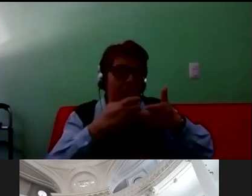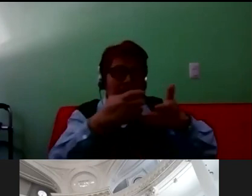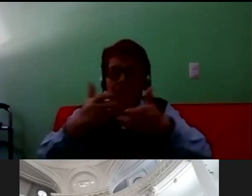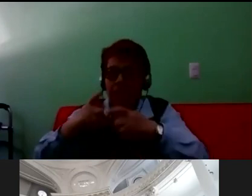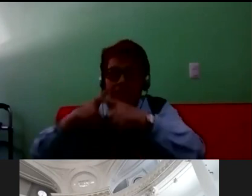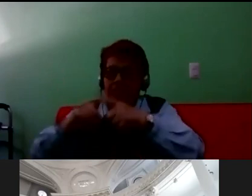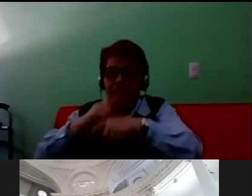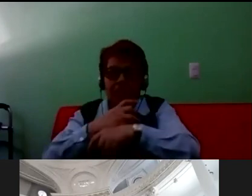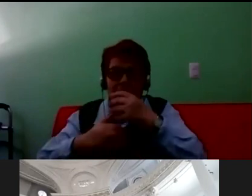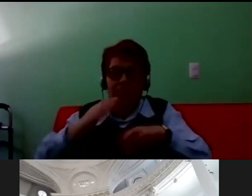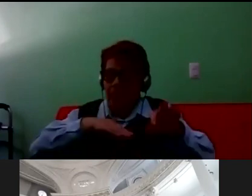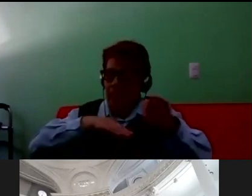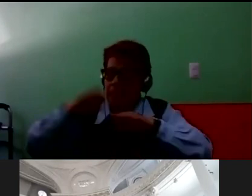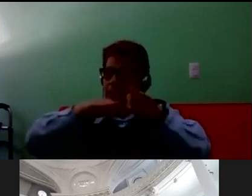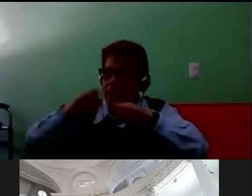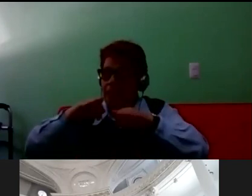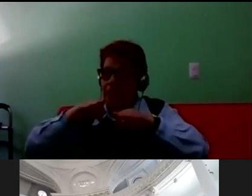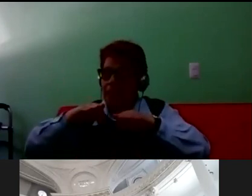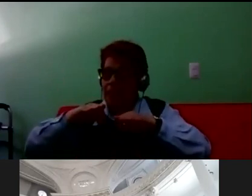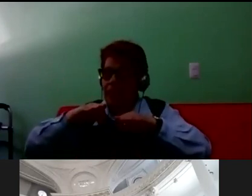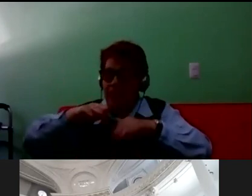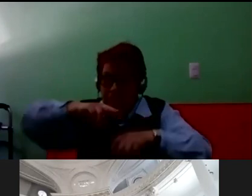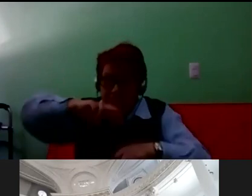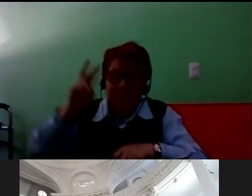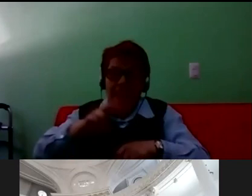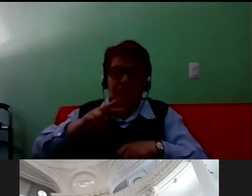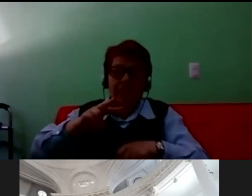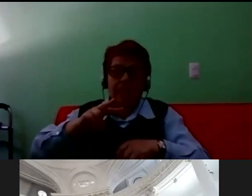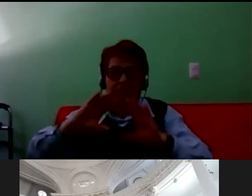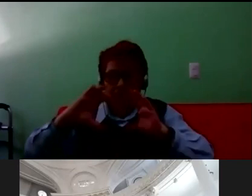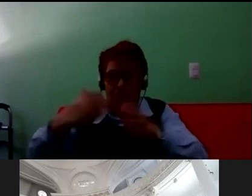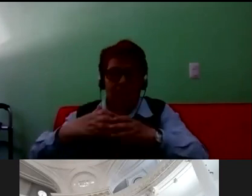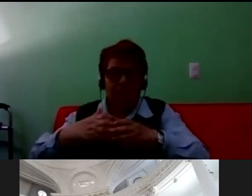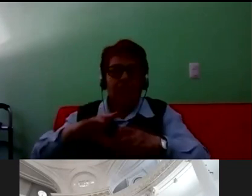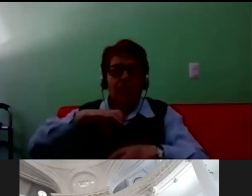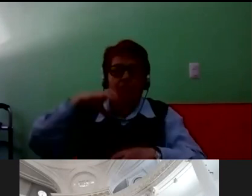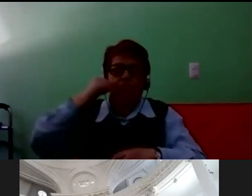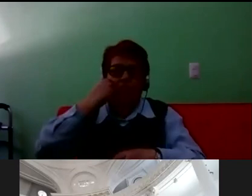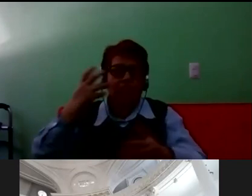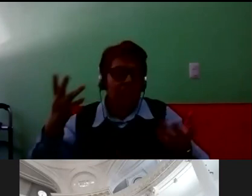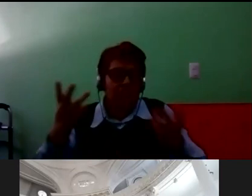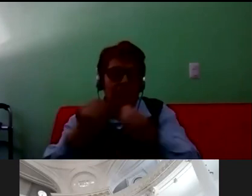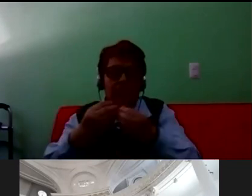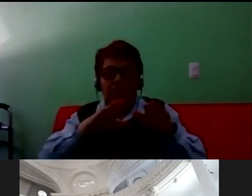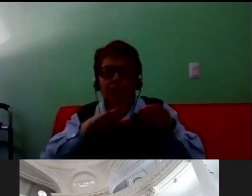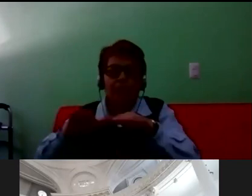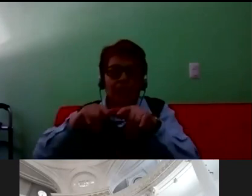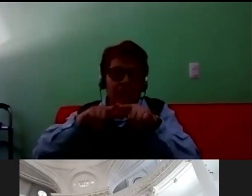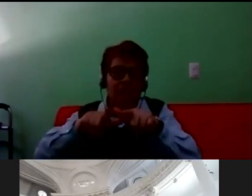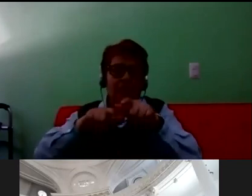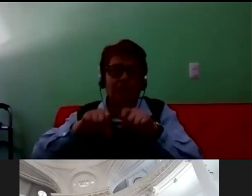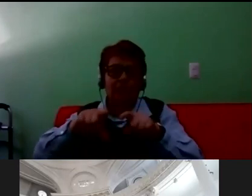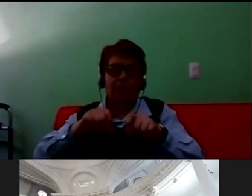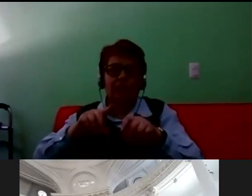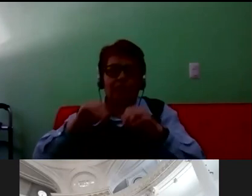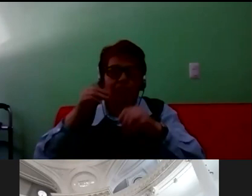el trabajo de verdaderos líderes comunitarios que suman voluntades para conformar movimientos continuos con los que luchan